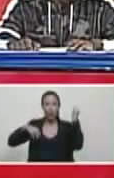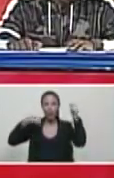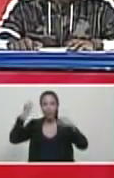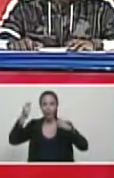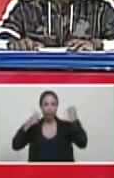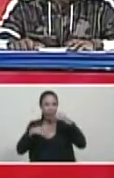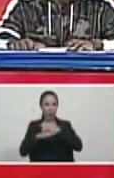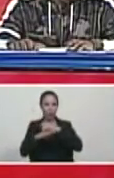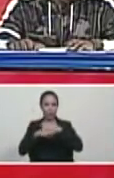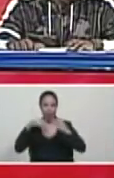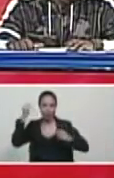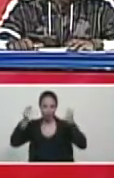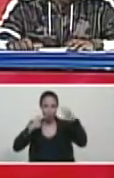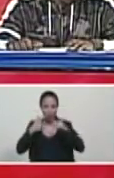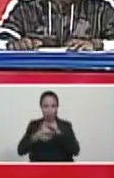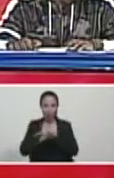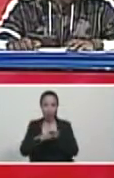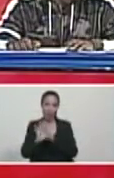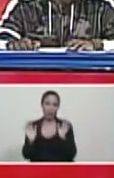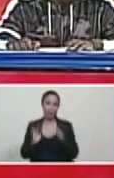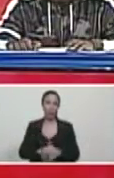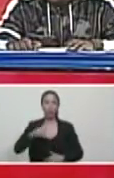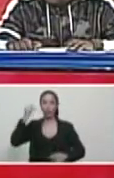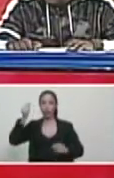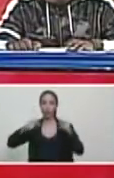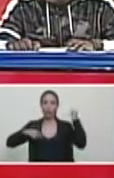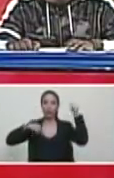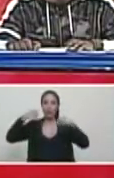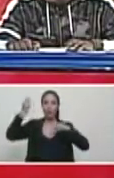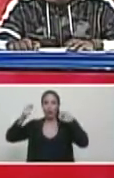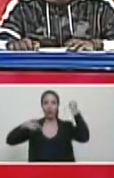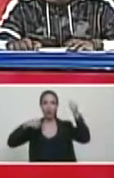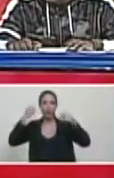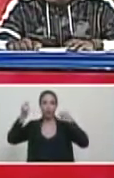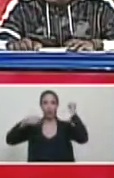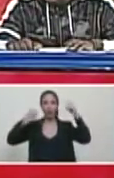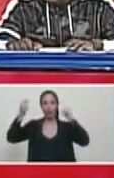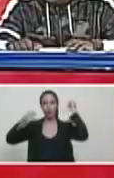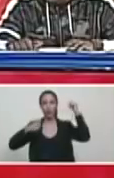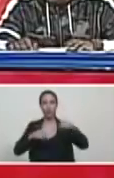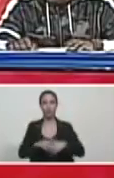todavía existe? Bueno, en los matinés hacíamos alianzas para los matinés.